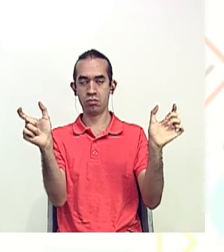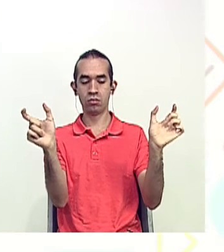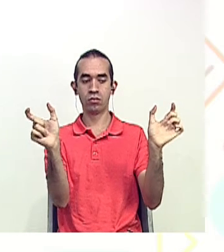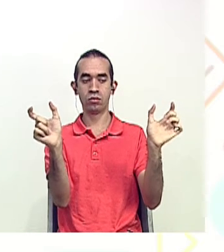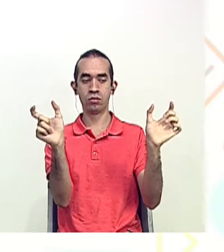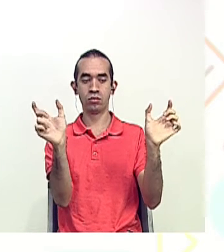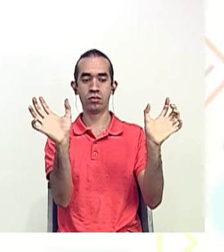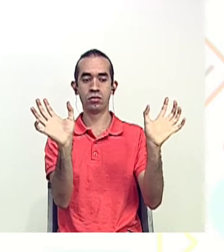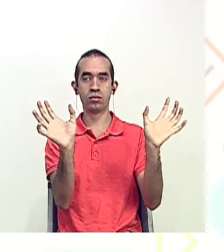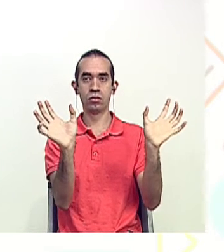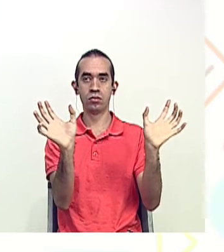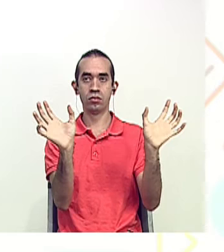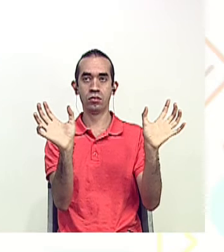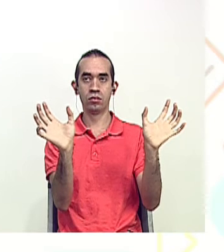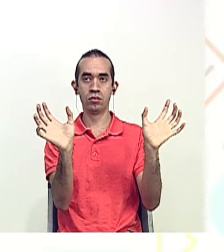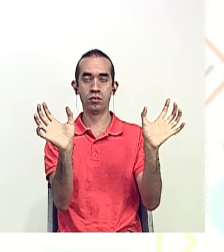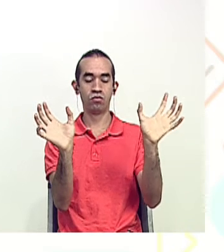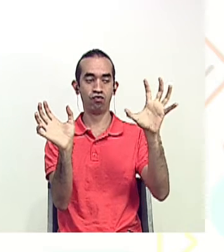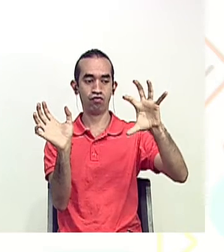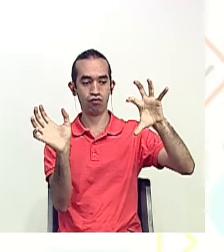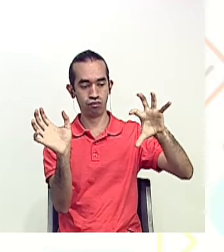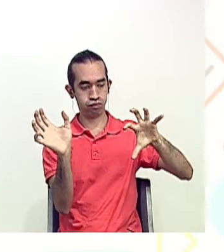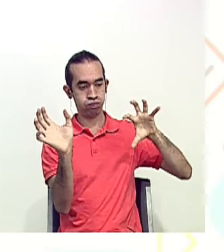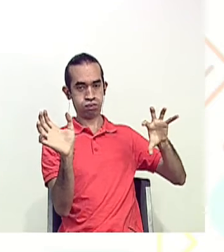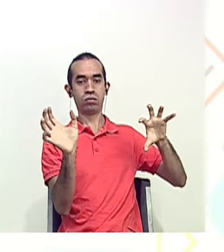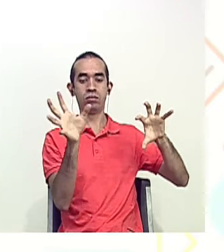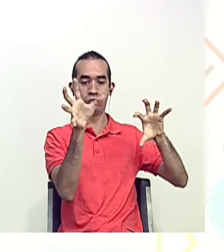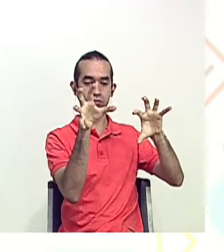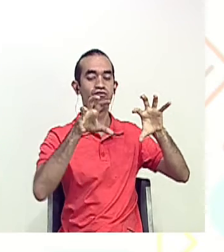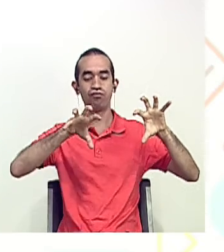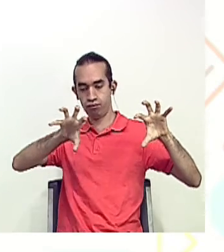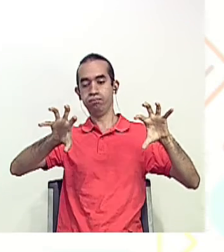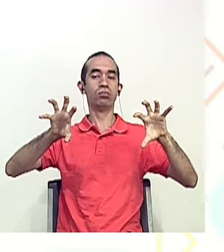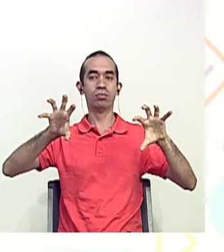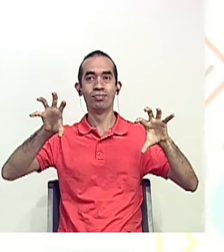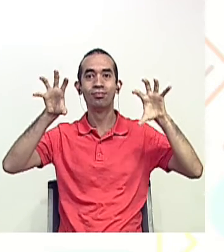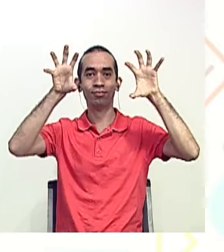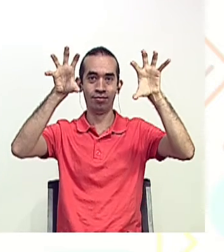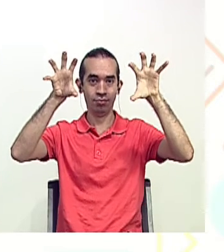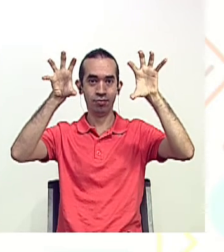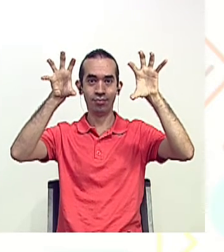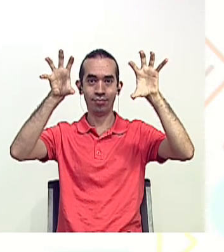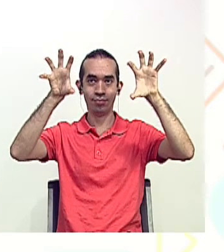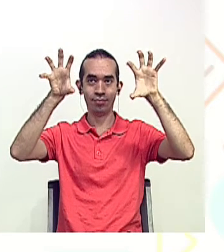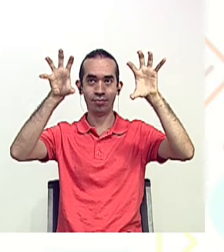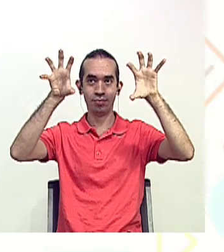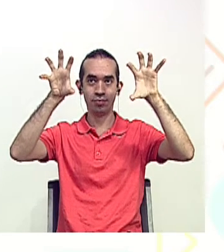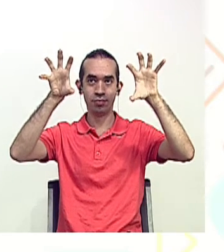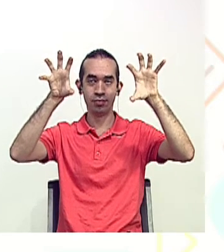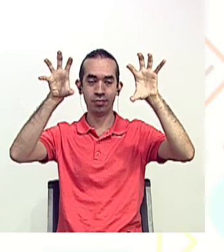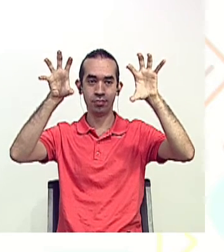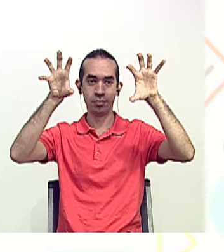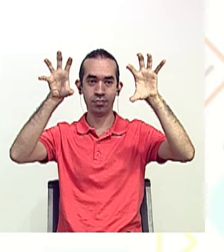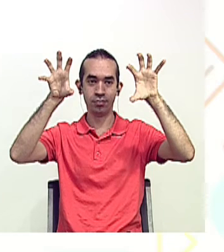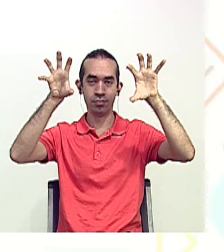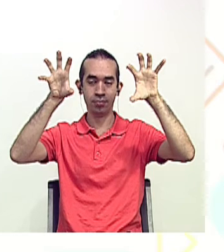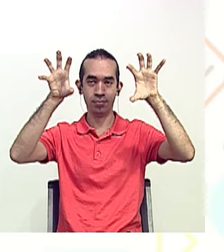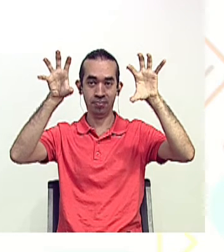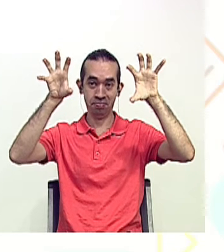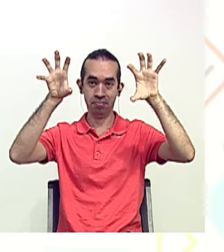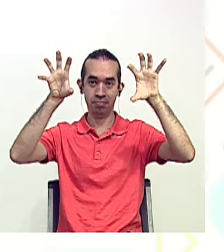grupos. El primero, x3 más 4x2 y el segundo, 3x más